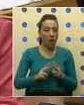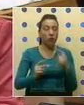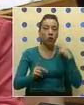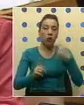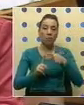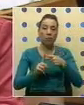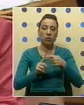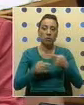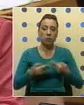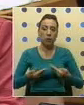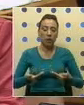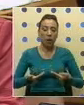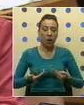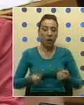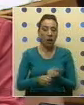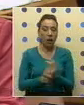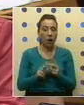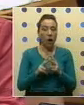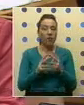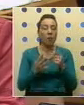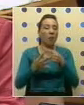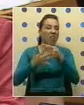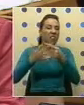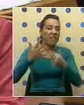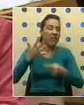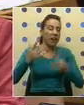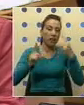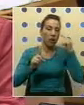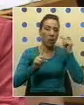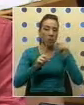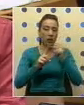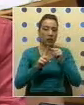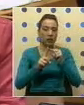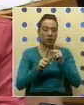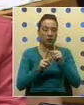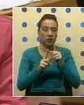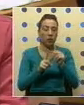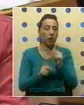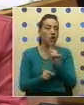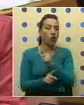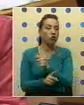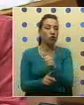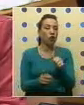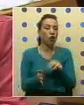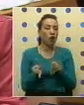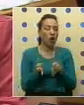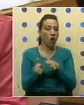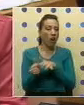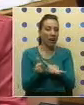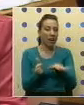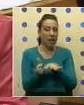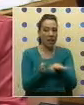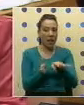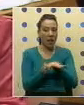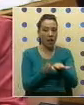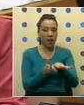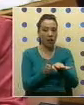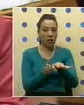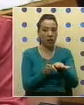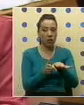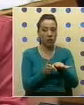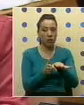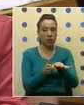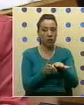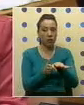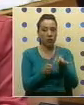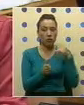que hoy día el carácter de las obras pueda ser multipropósito y no solo para riego. Yo creo que ahí se